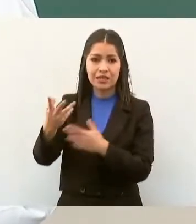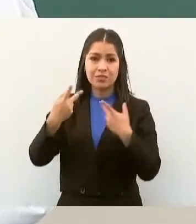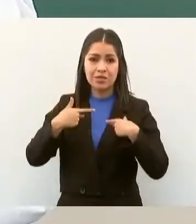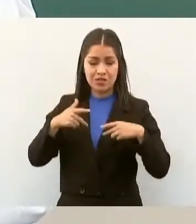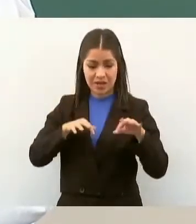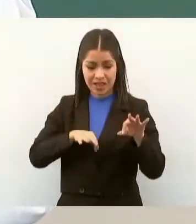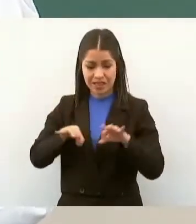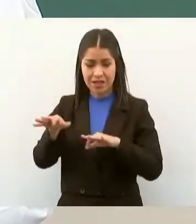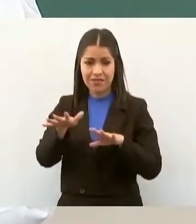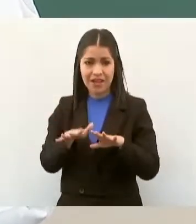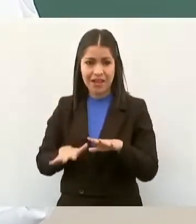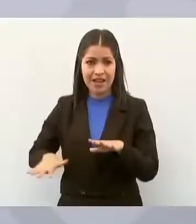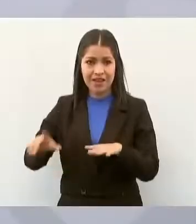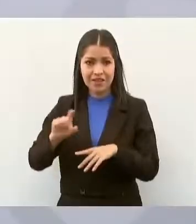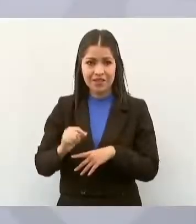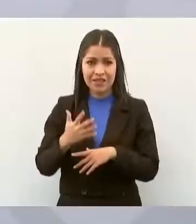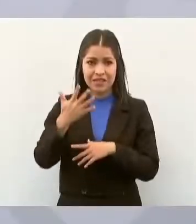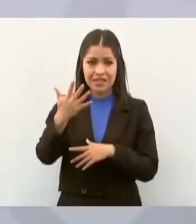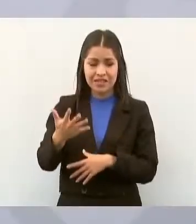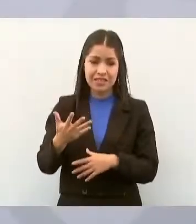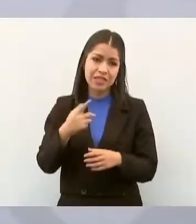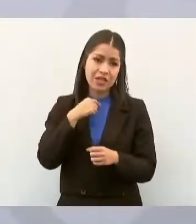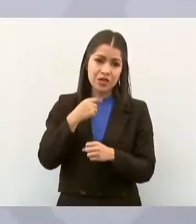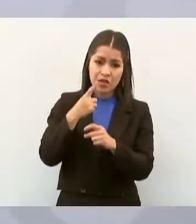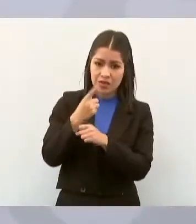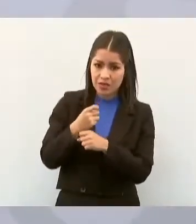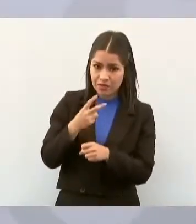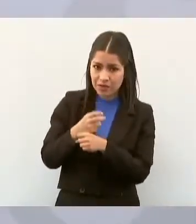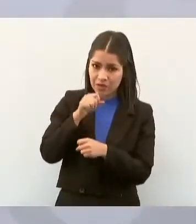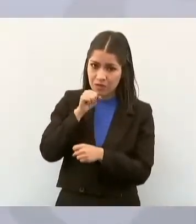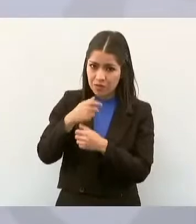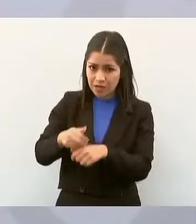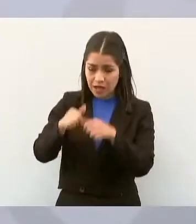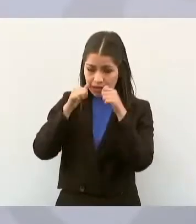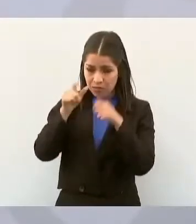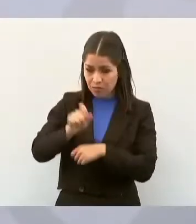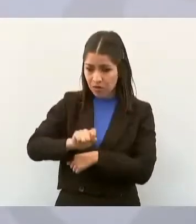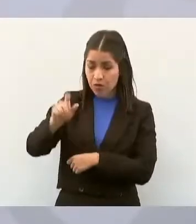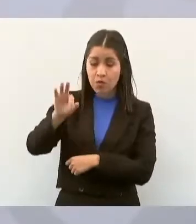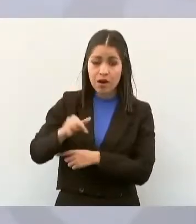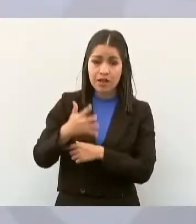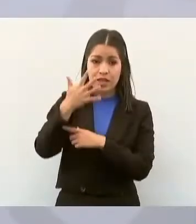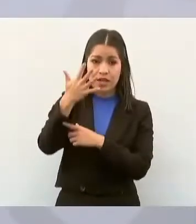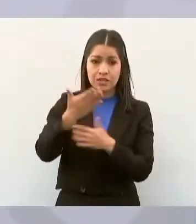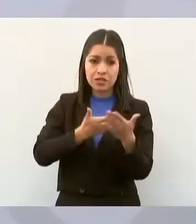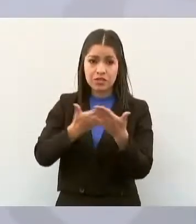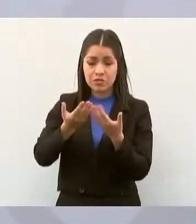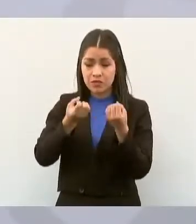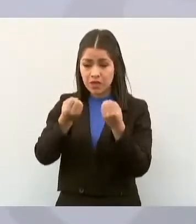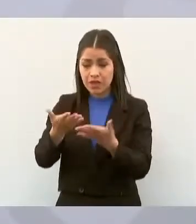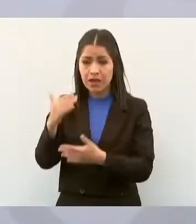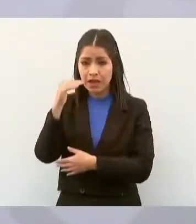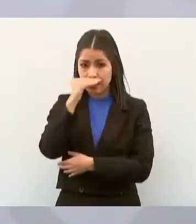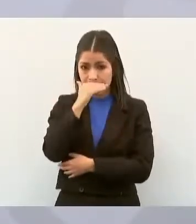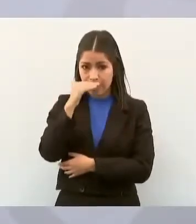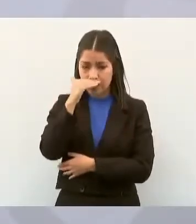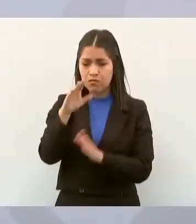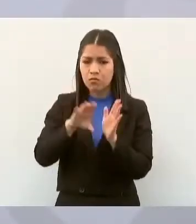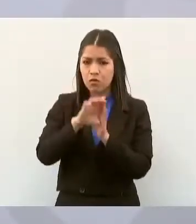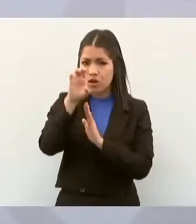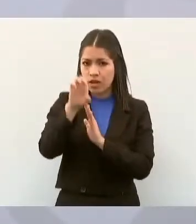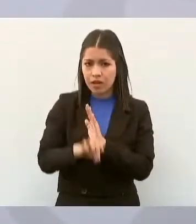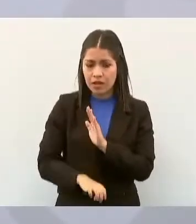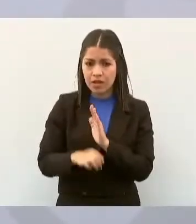trabajadores, 25 subespecialidades, 45 servicios gratuitos, entre los que